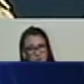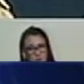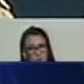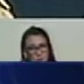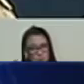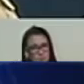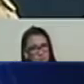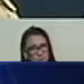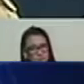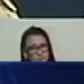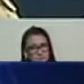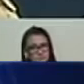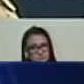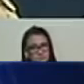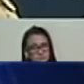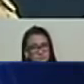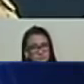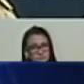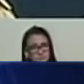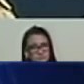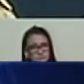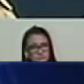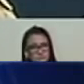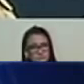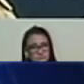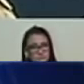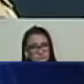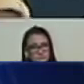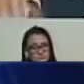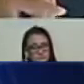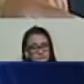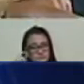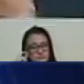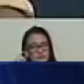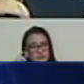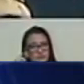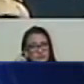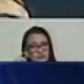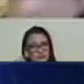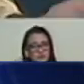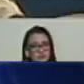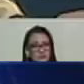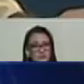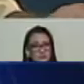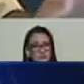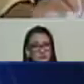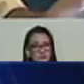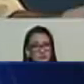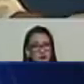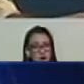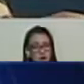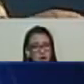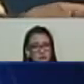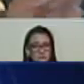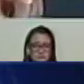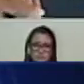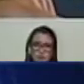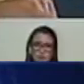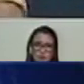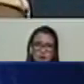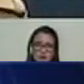Nosotros tenemos un exit poll, cosa que es una herramienta con la que cuentan los comandos de campaña para poder trabajar en base al despliegue